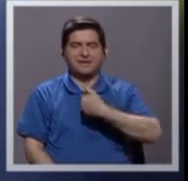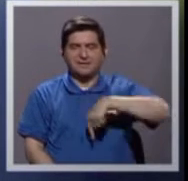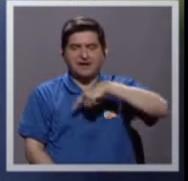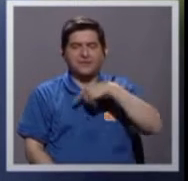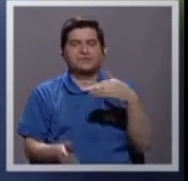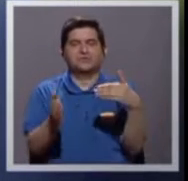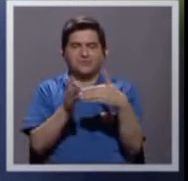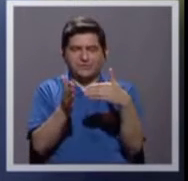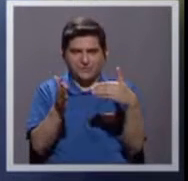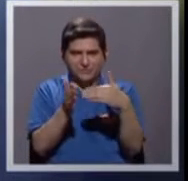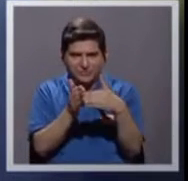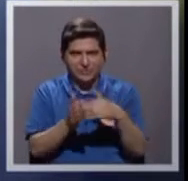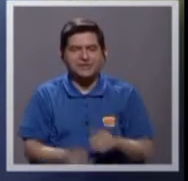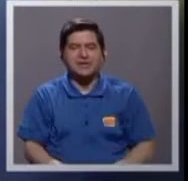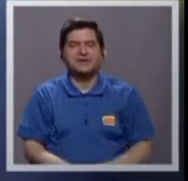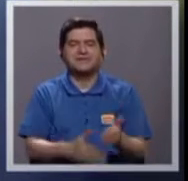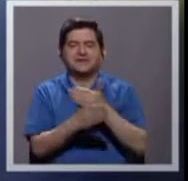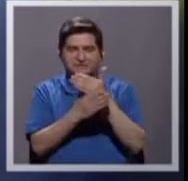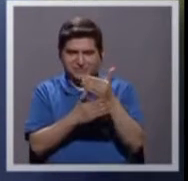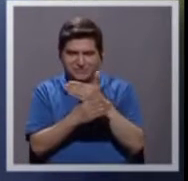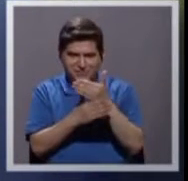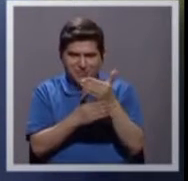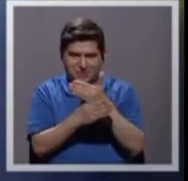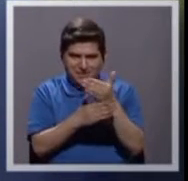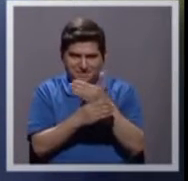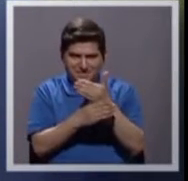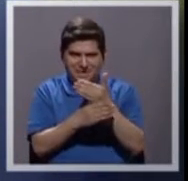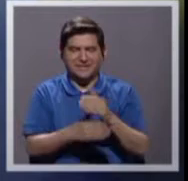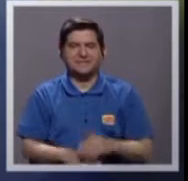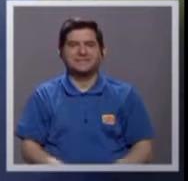vez más compartiendo con nosotros